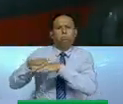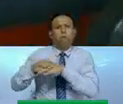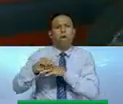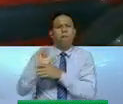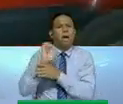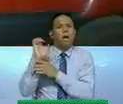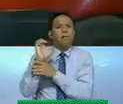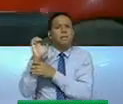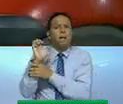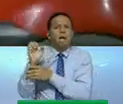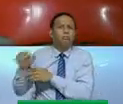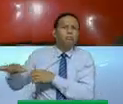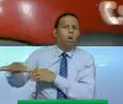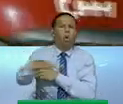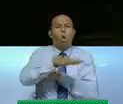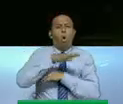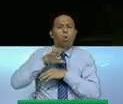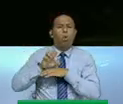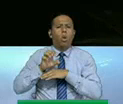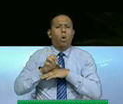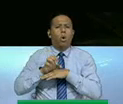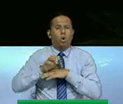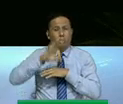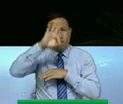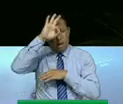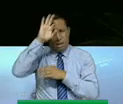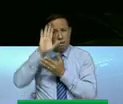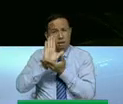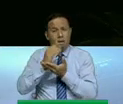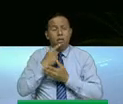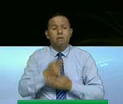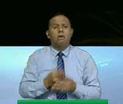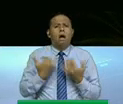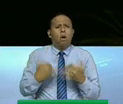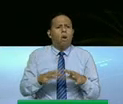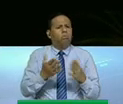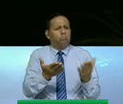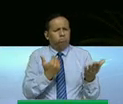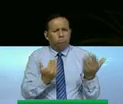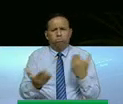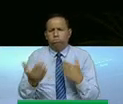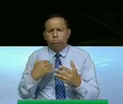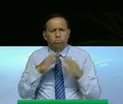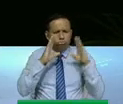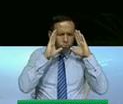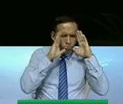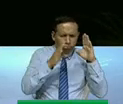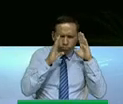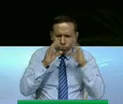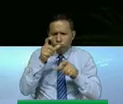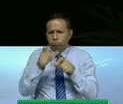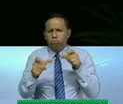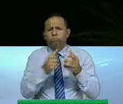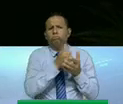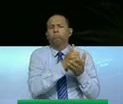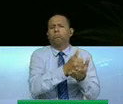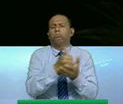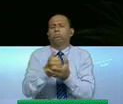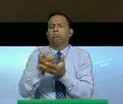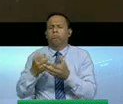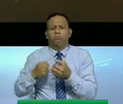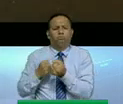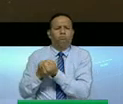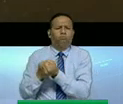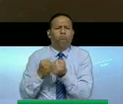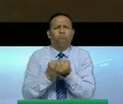salud del país, y pues ellos informan que continúan brindando todo su contingente, todo